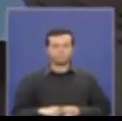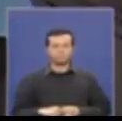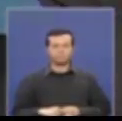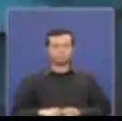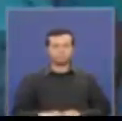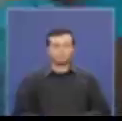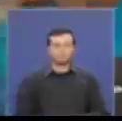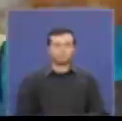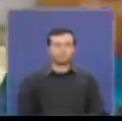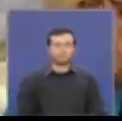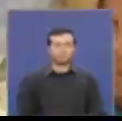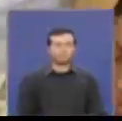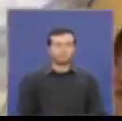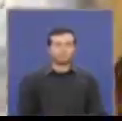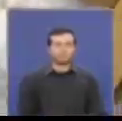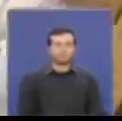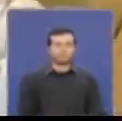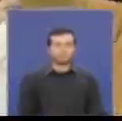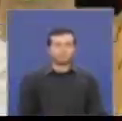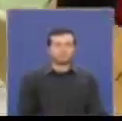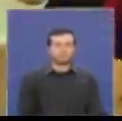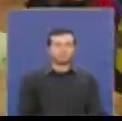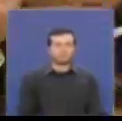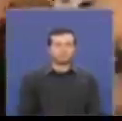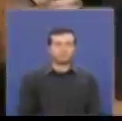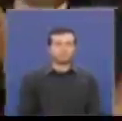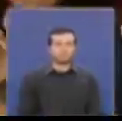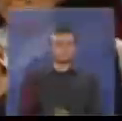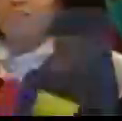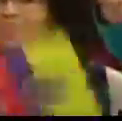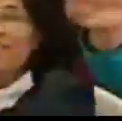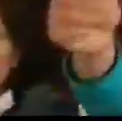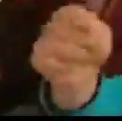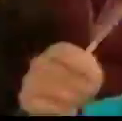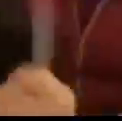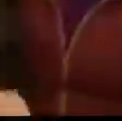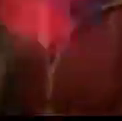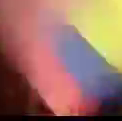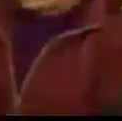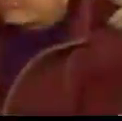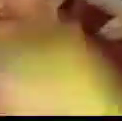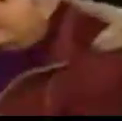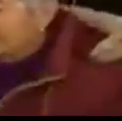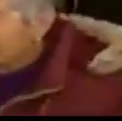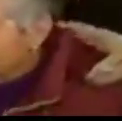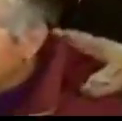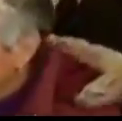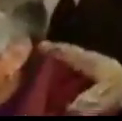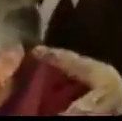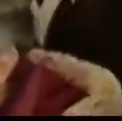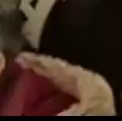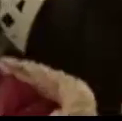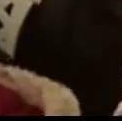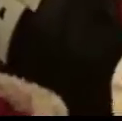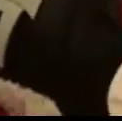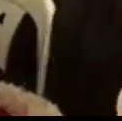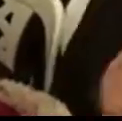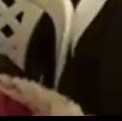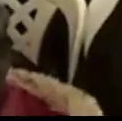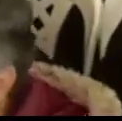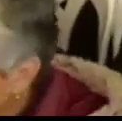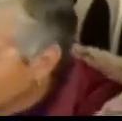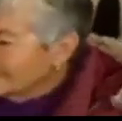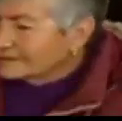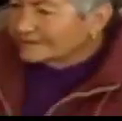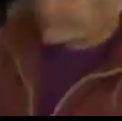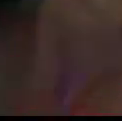tulcán, tulcán. Imanaya, Imanaya, Imanaya, Imanaya. Hello, how are you?